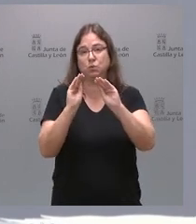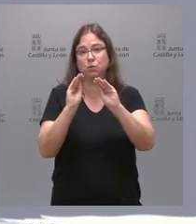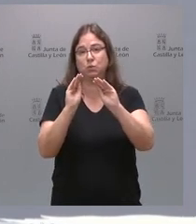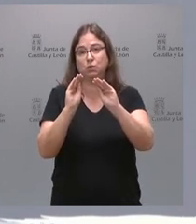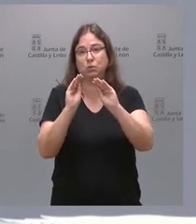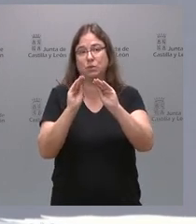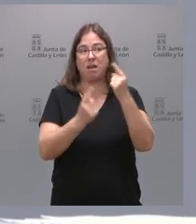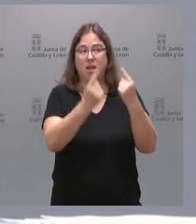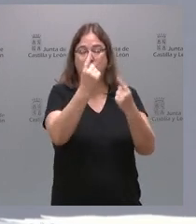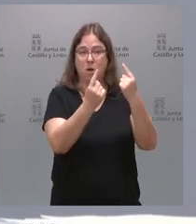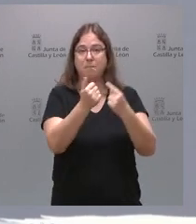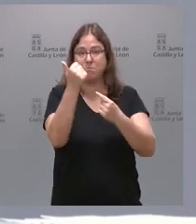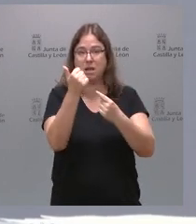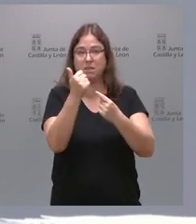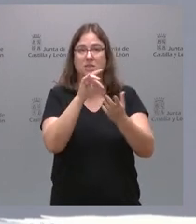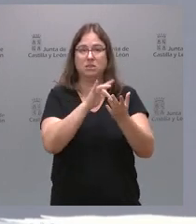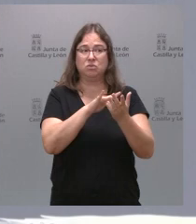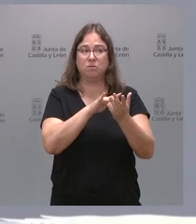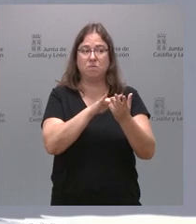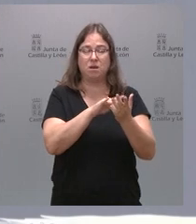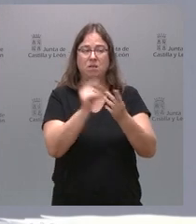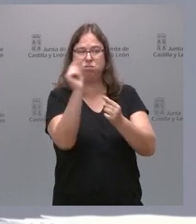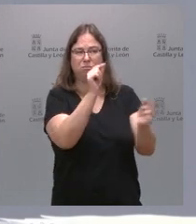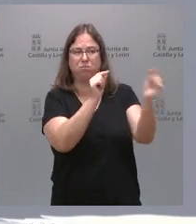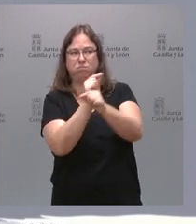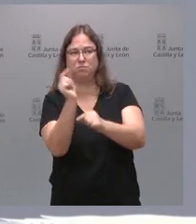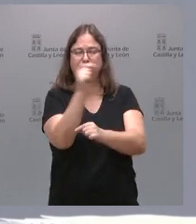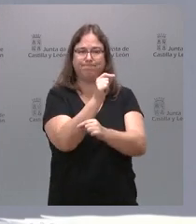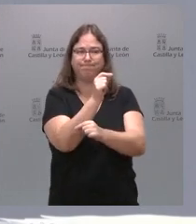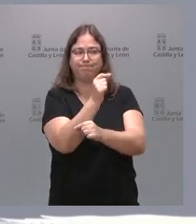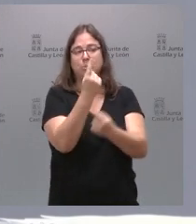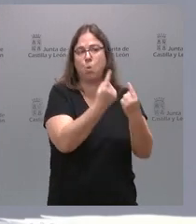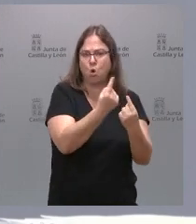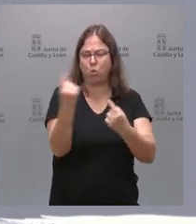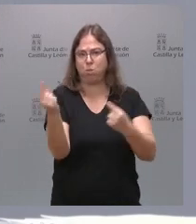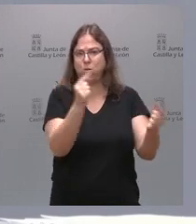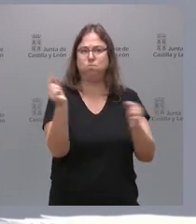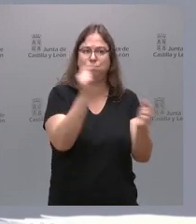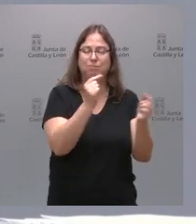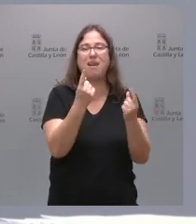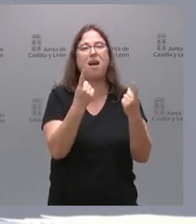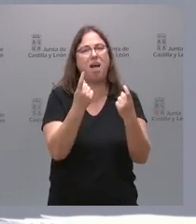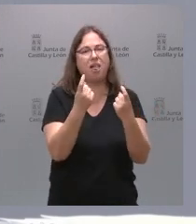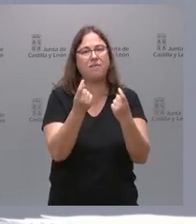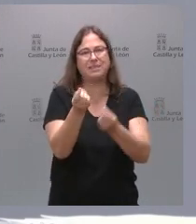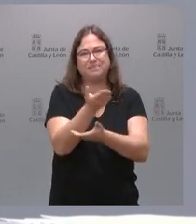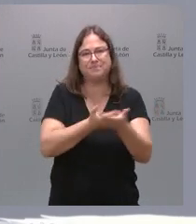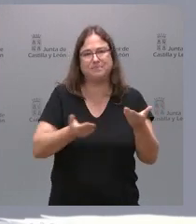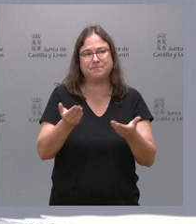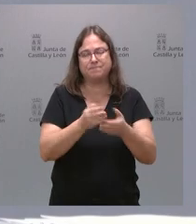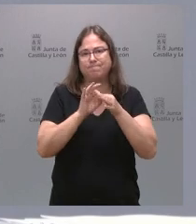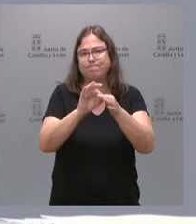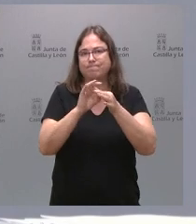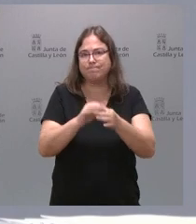más de una parte se han hecho declaraciones que a lo mejor hubiera sido necesario pues Buscar siempre ese vínculo